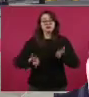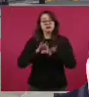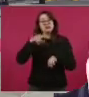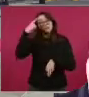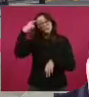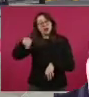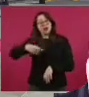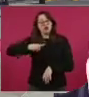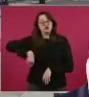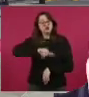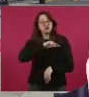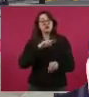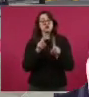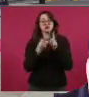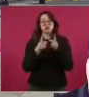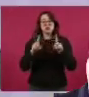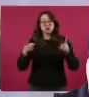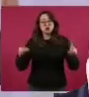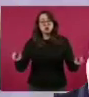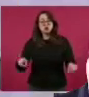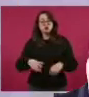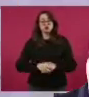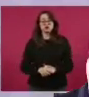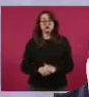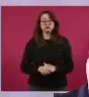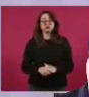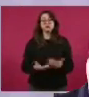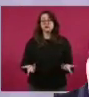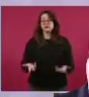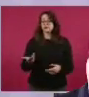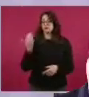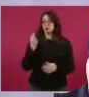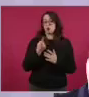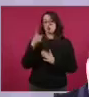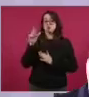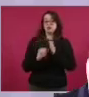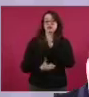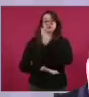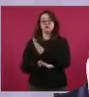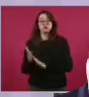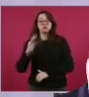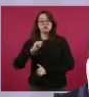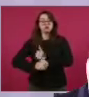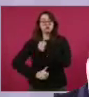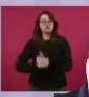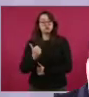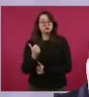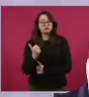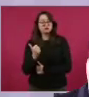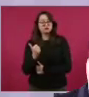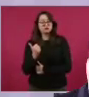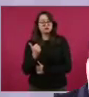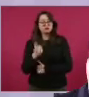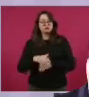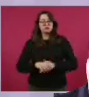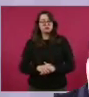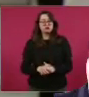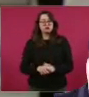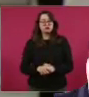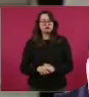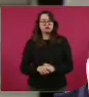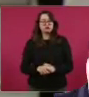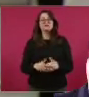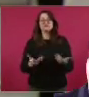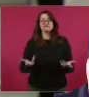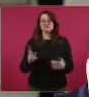implementamos hace aproximadamente un mes en el país de Chile. El camino no fue fácil, fue